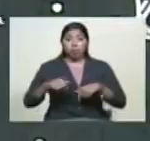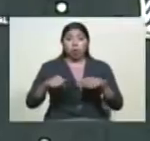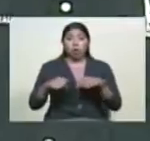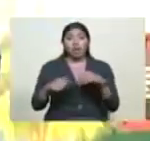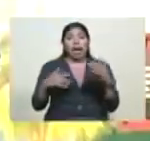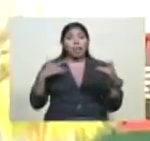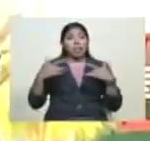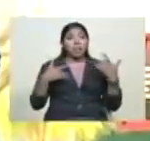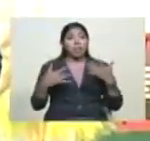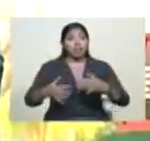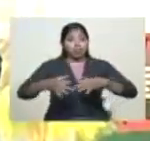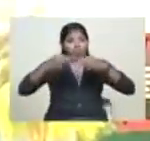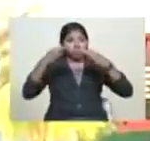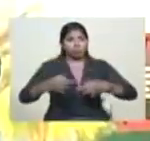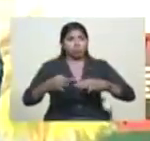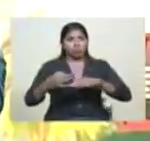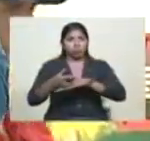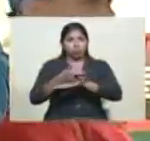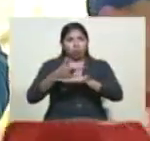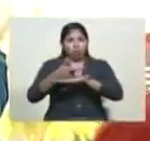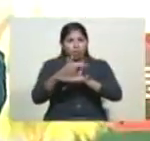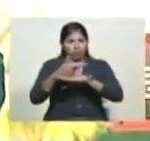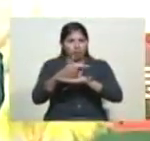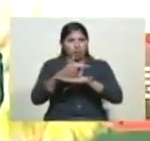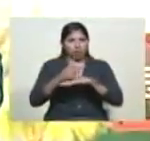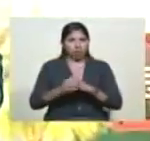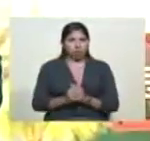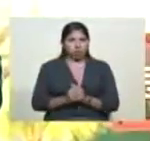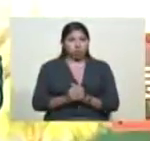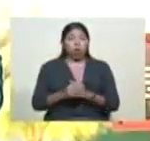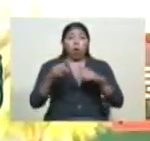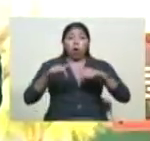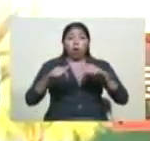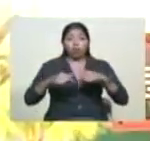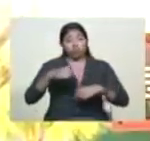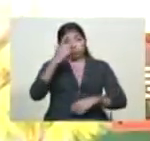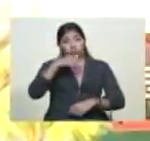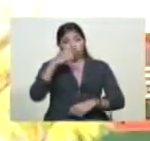gobierno, estrictamente de gobierno, porque vamos a entregar